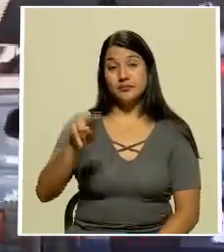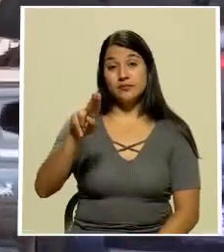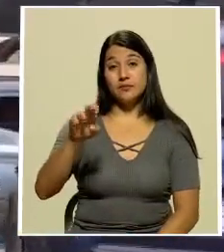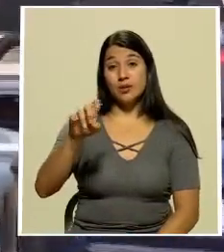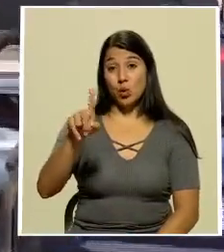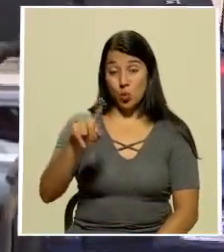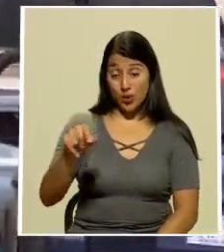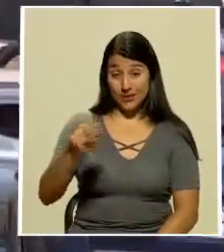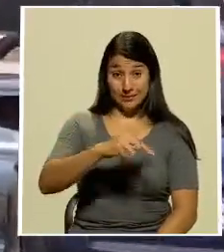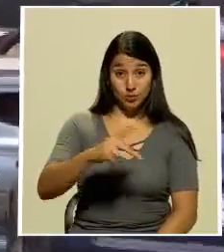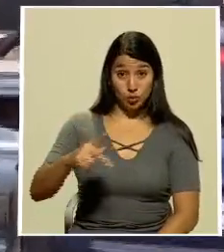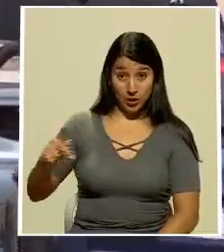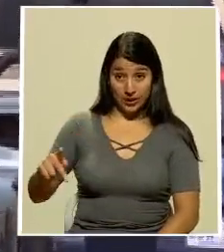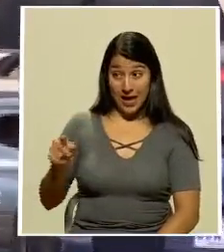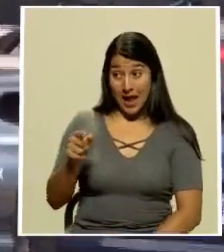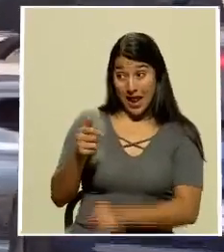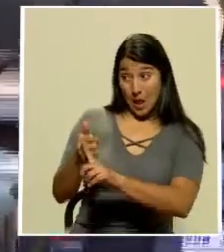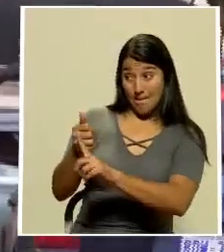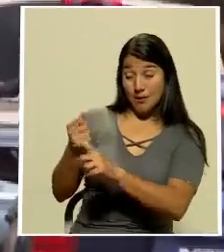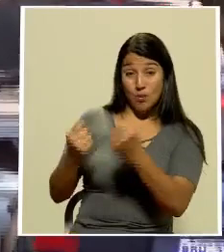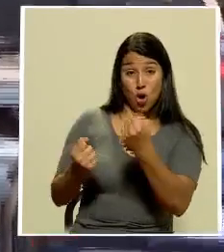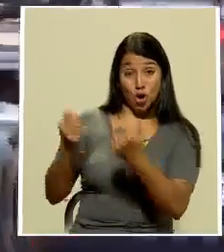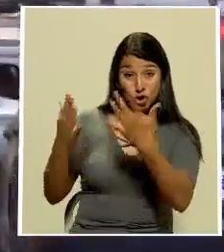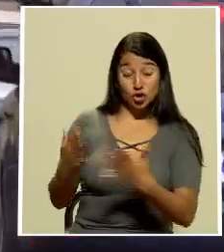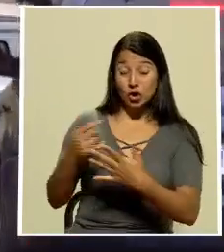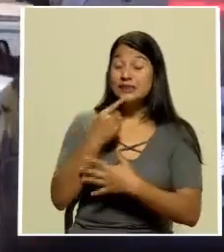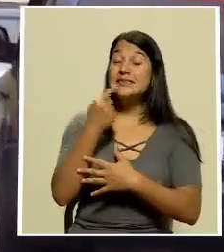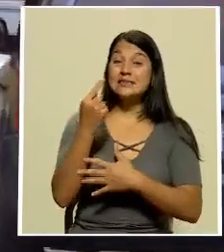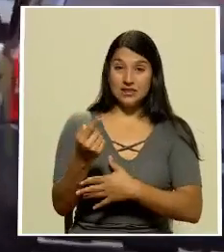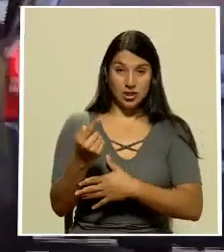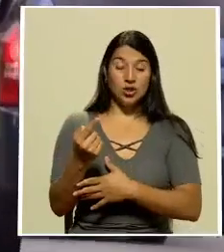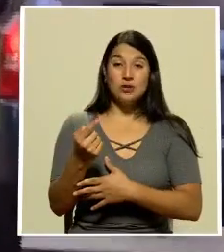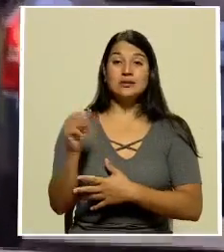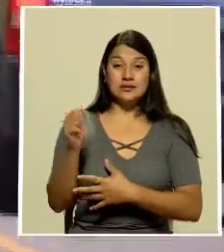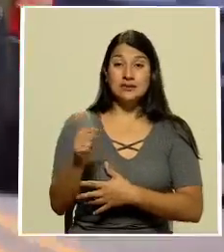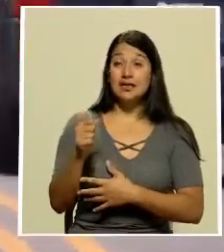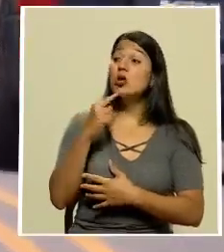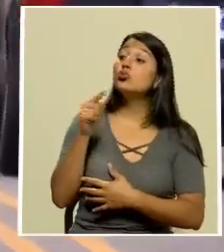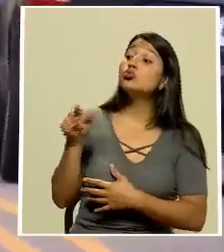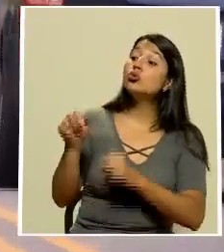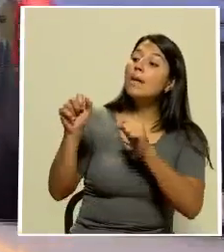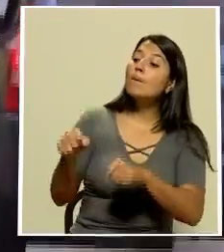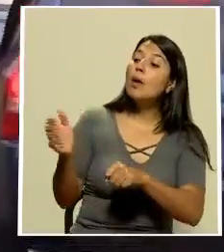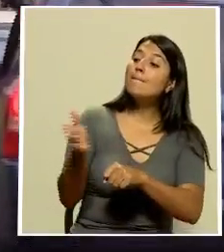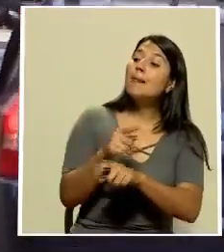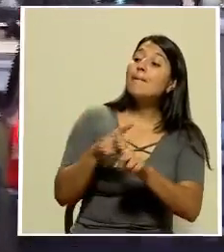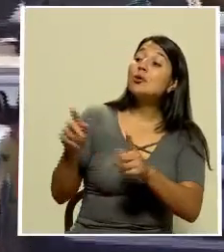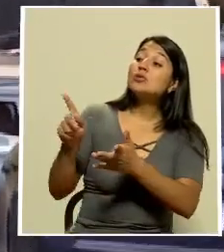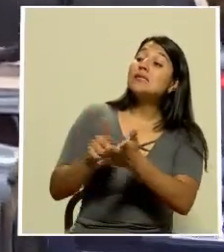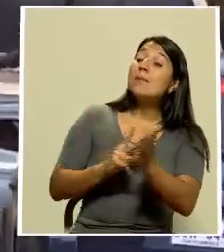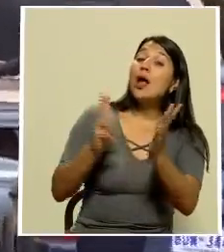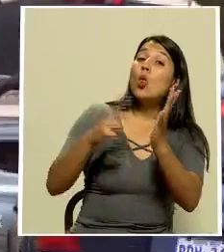de los mismos conductores que estaban esperando indicaban de que les decían que podían pasar pagando entre 2.000